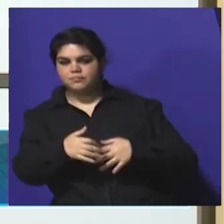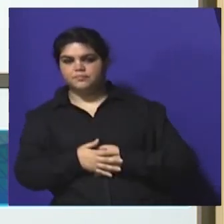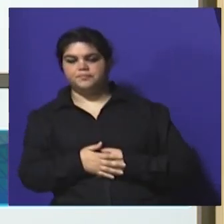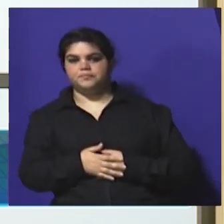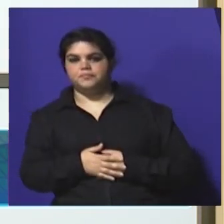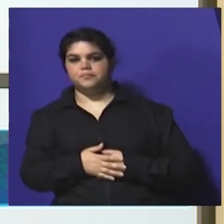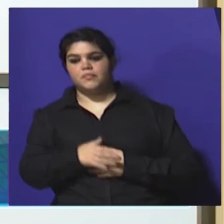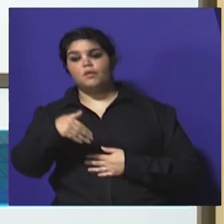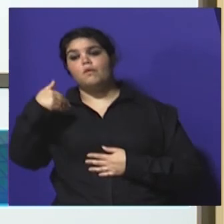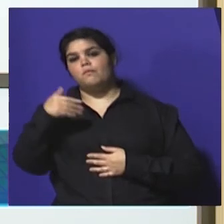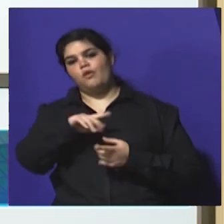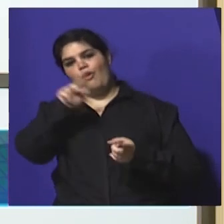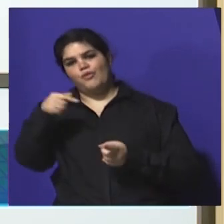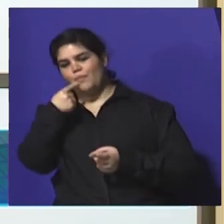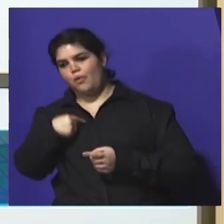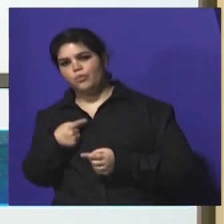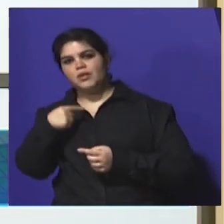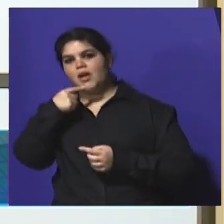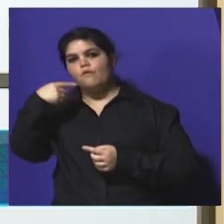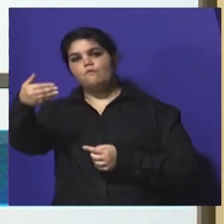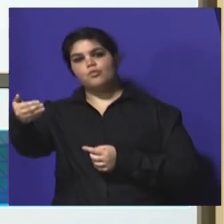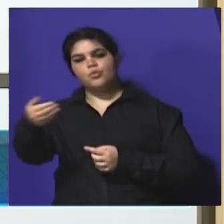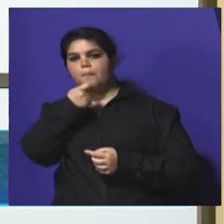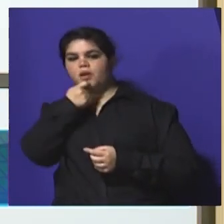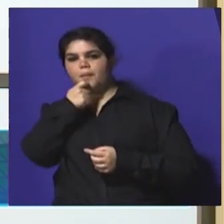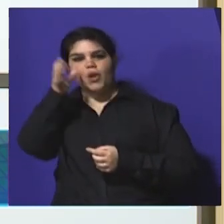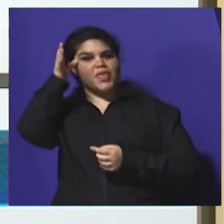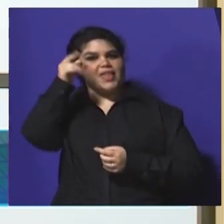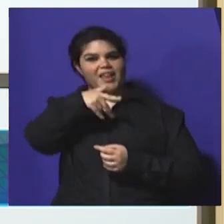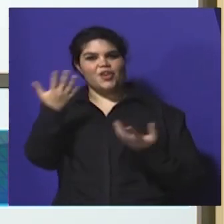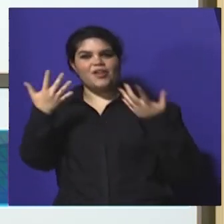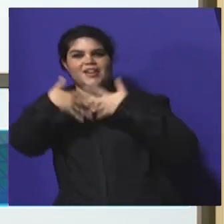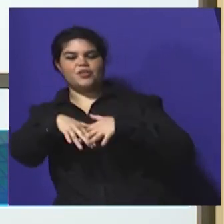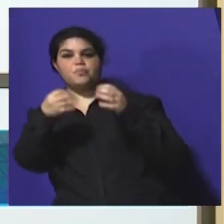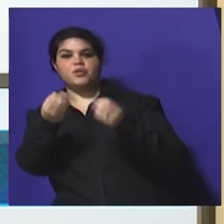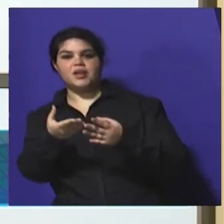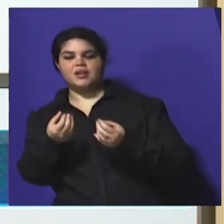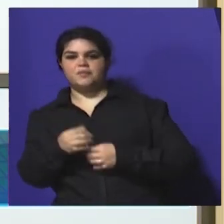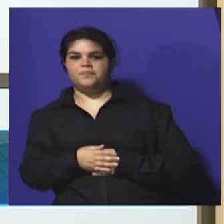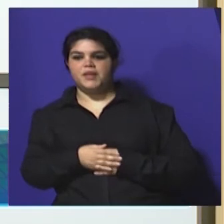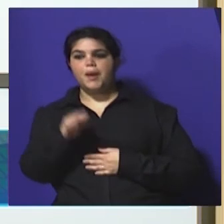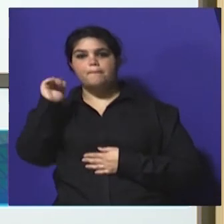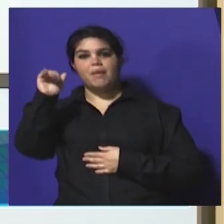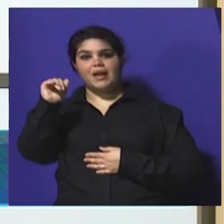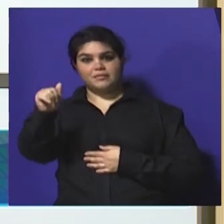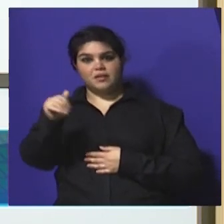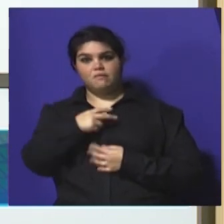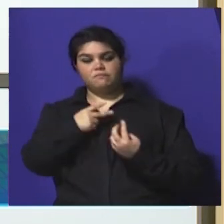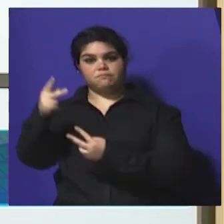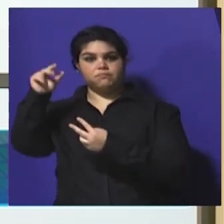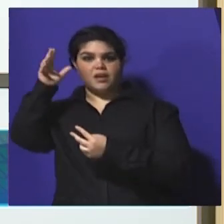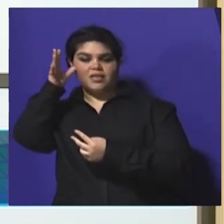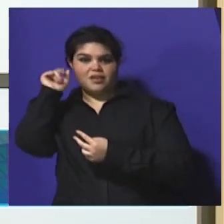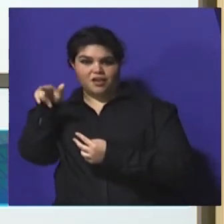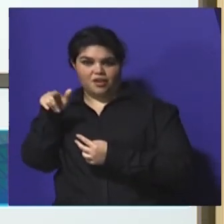respecto al futuro justamente el italiano va de la mano porque ahora el martes que viene me voy a correr la temporada italiana hasta el